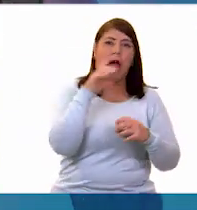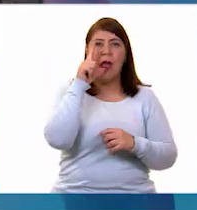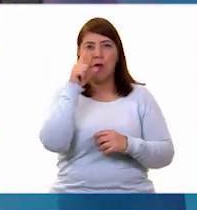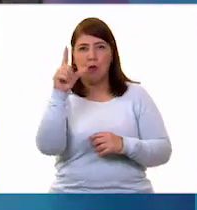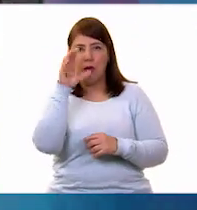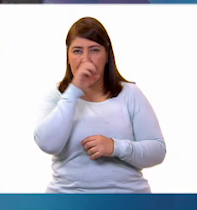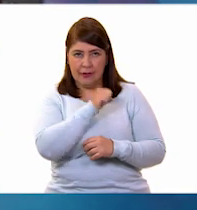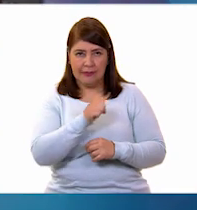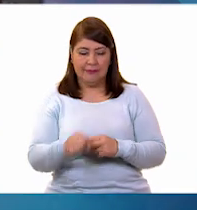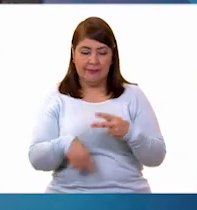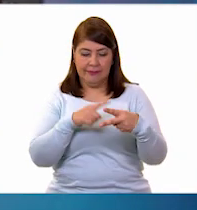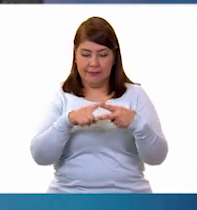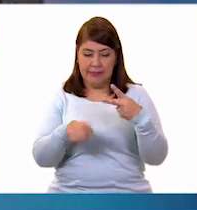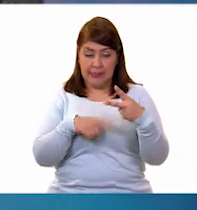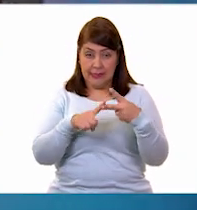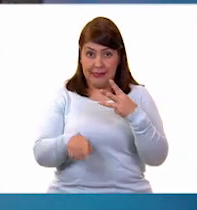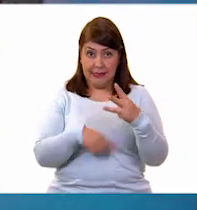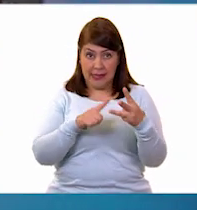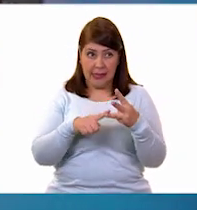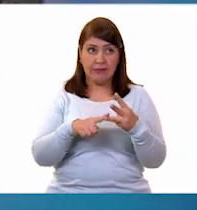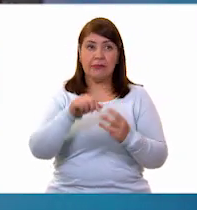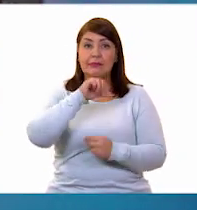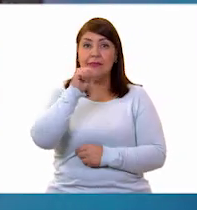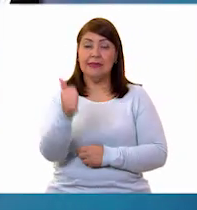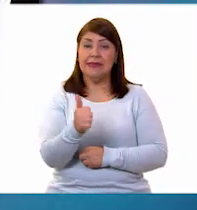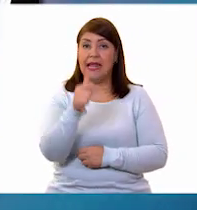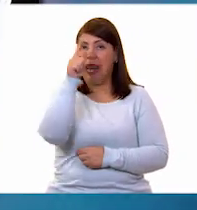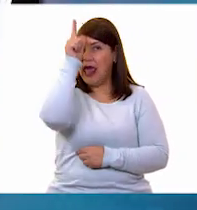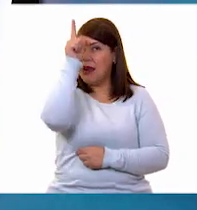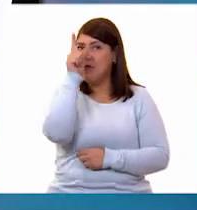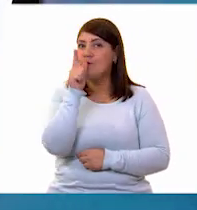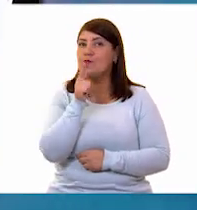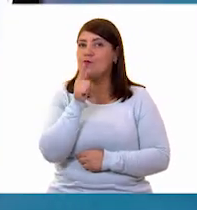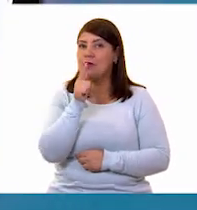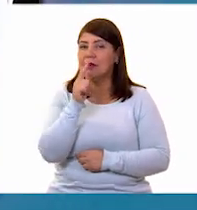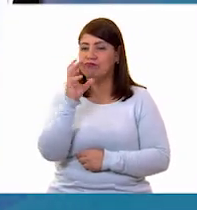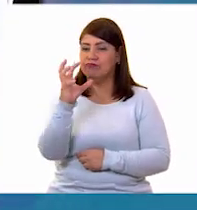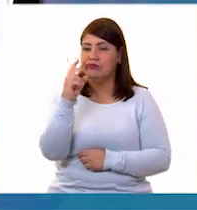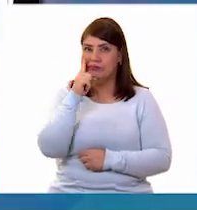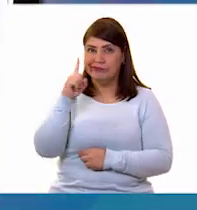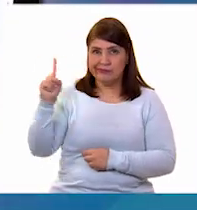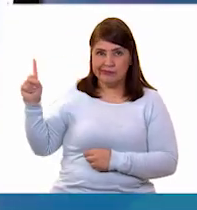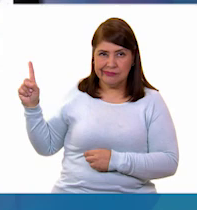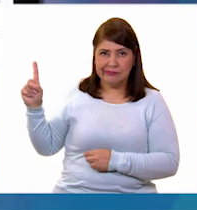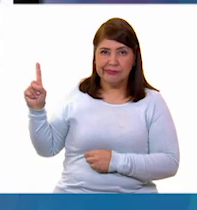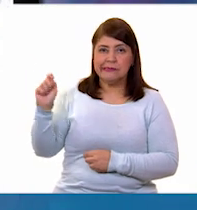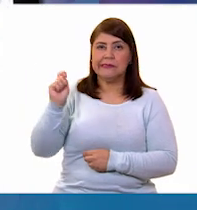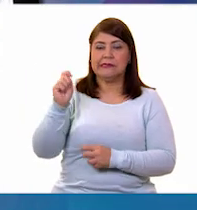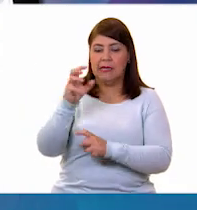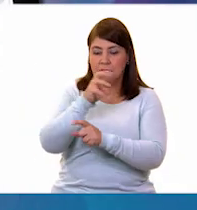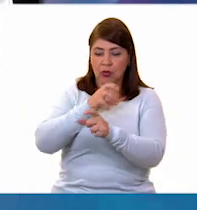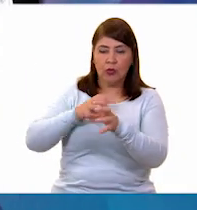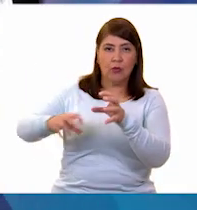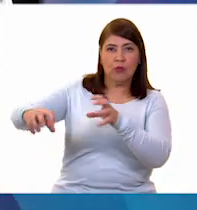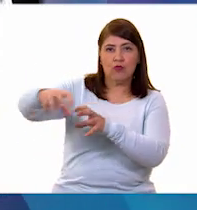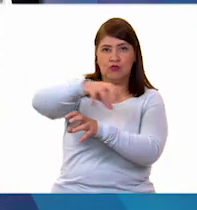Y el tercer actor es la Luna, que es un satélite de la